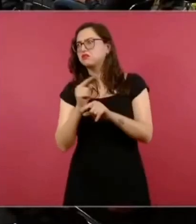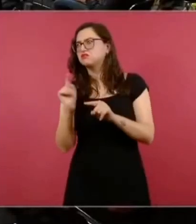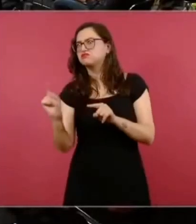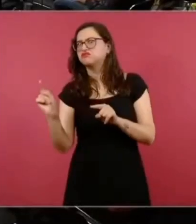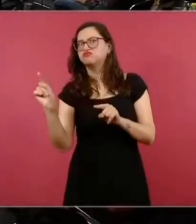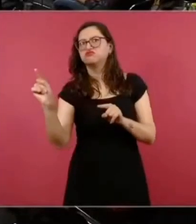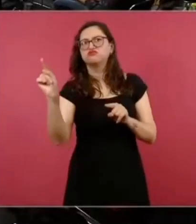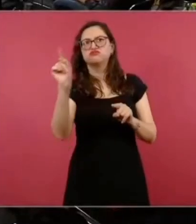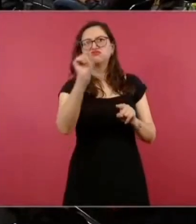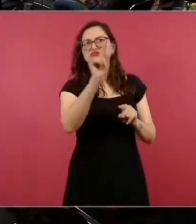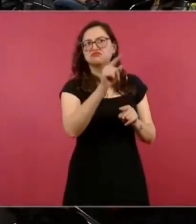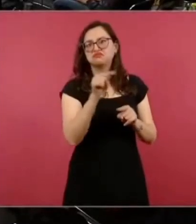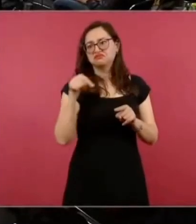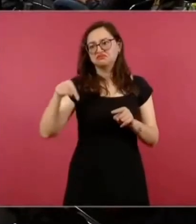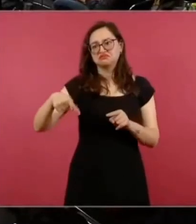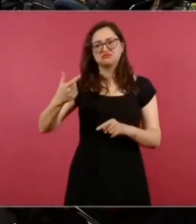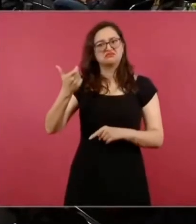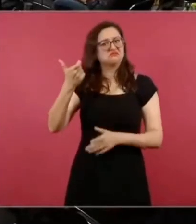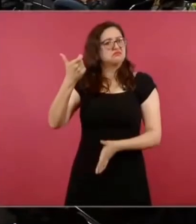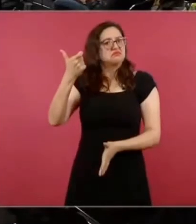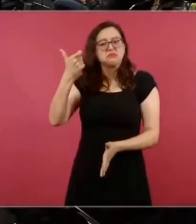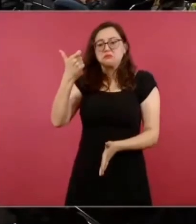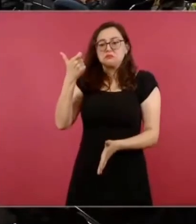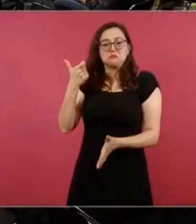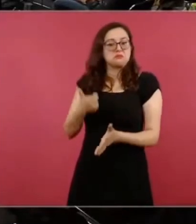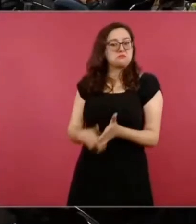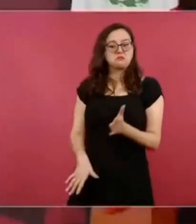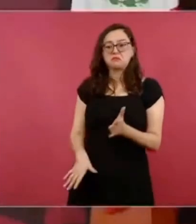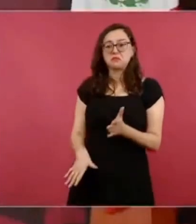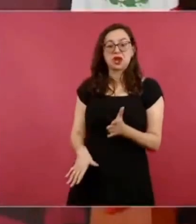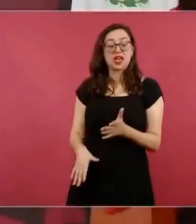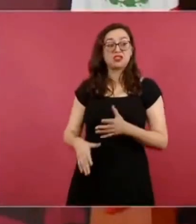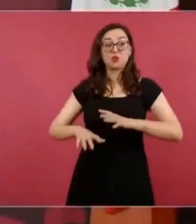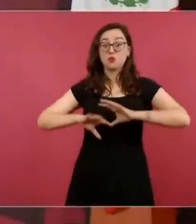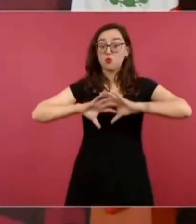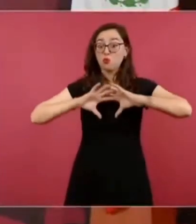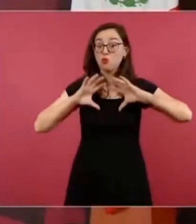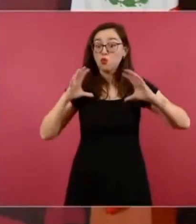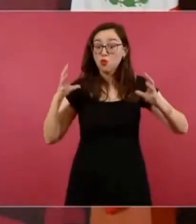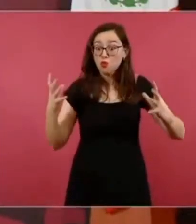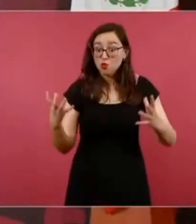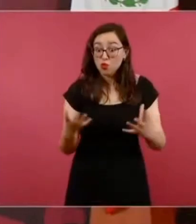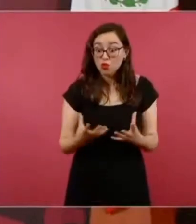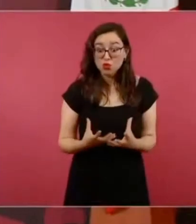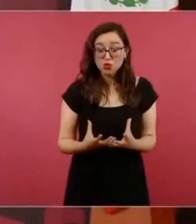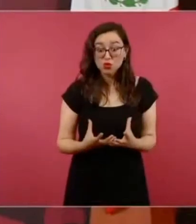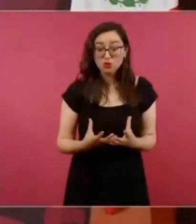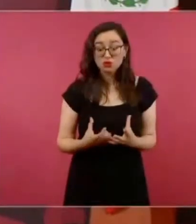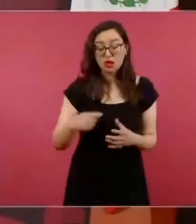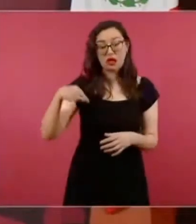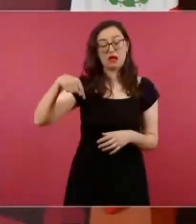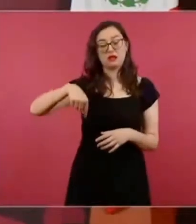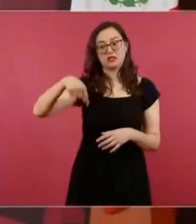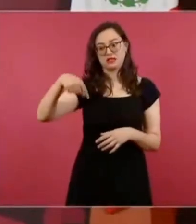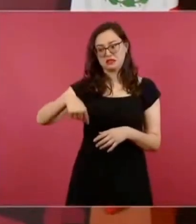se ha construido en los últimos años en el mundo en menos